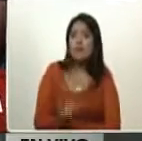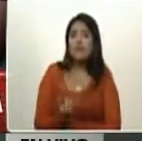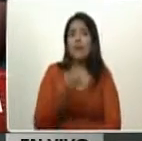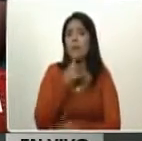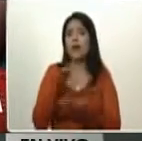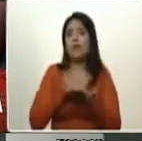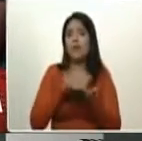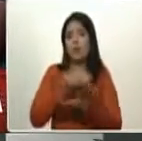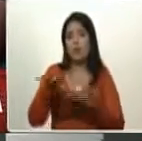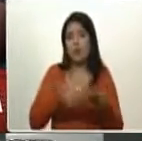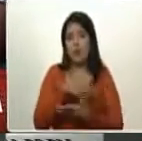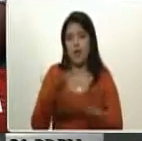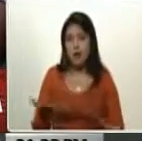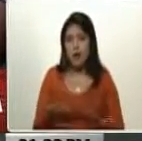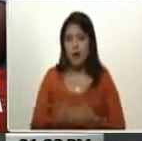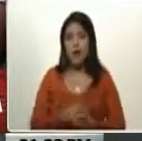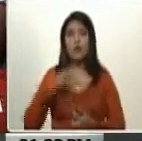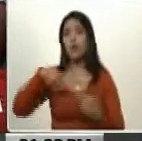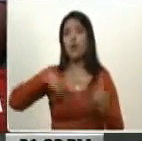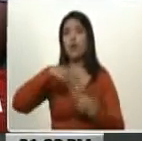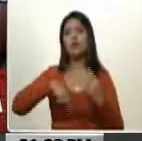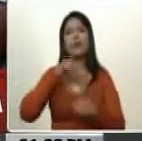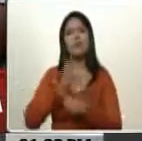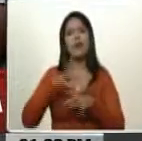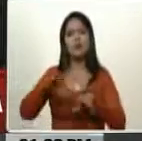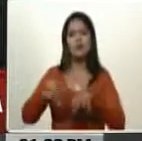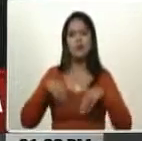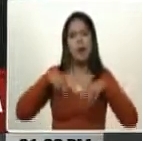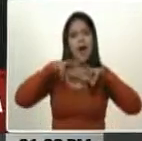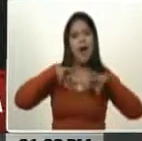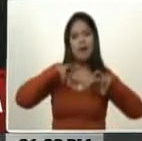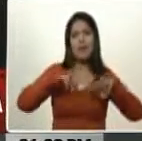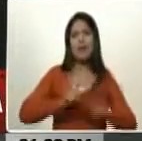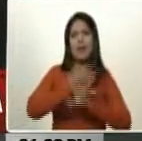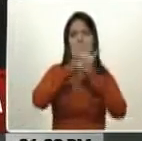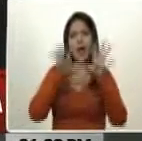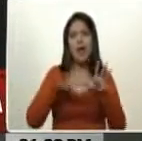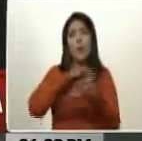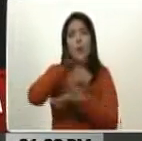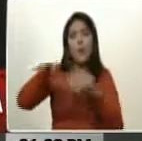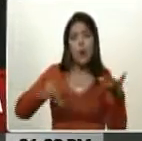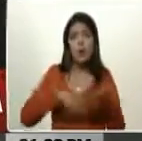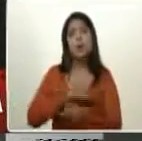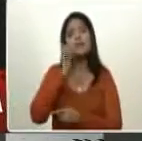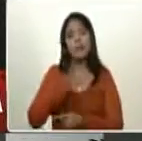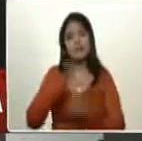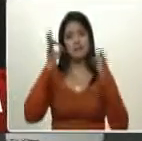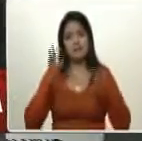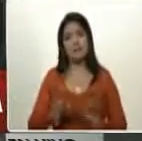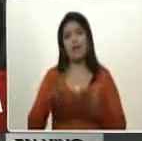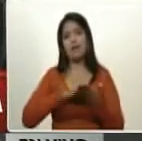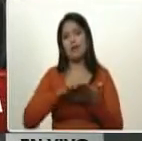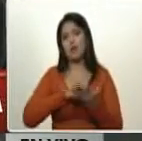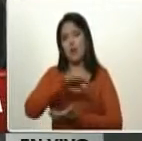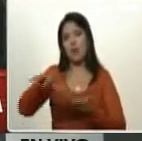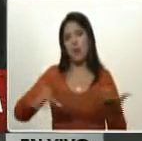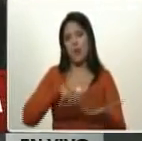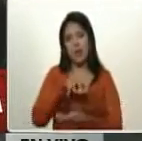problema de nutrición. Una revolución es la que asume el análisis objetivo de un problema y asume la convicción de resolver ese